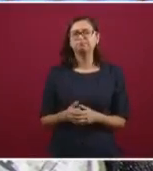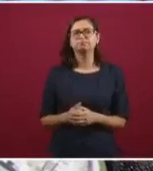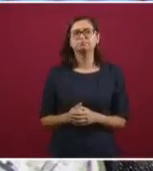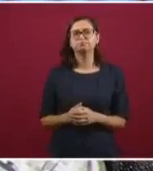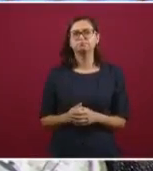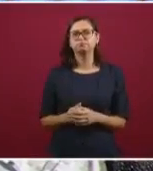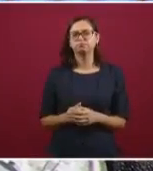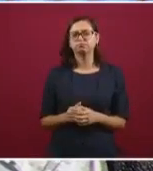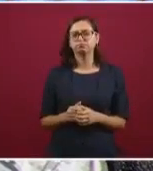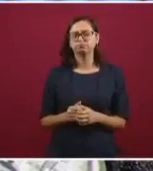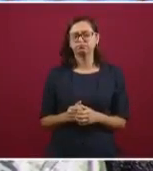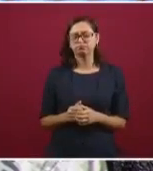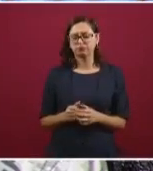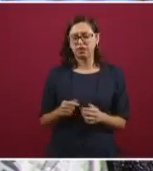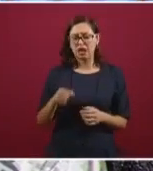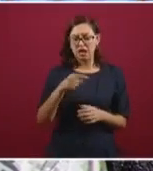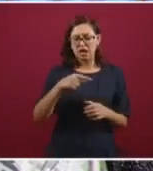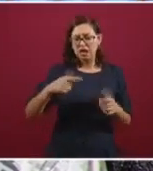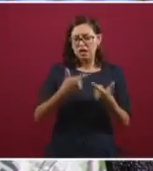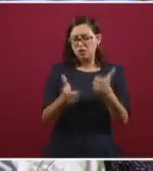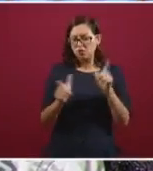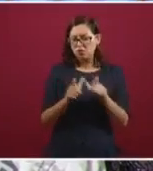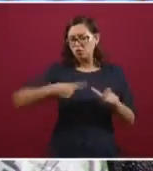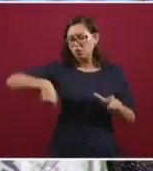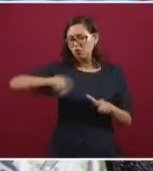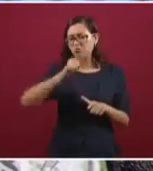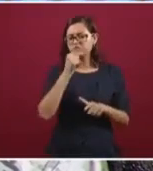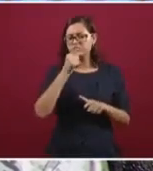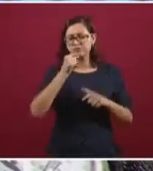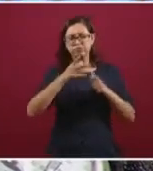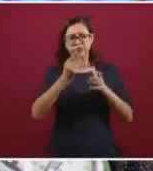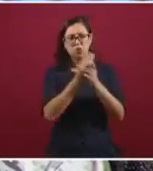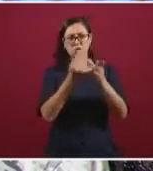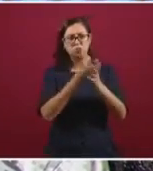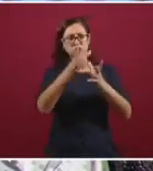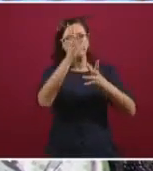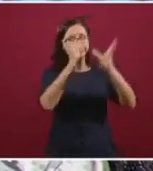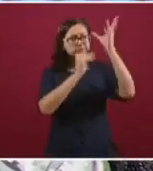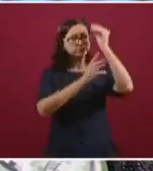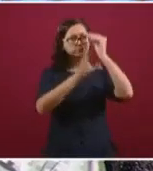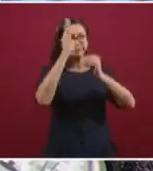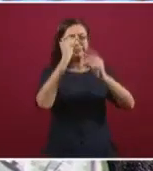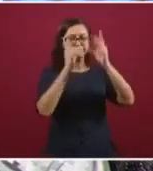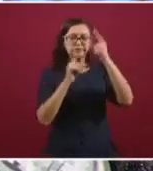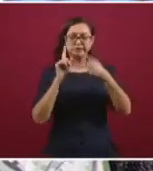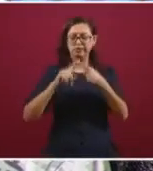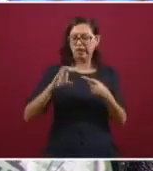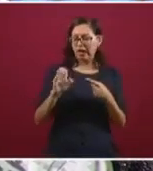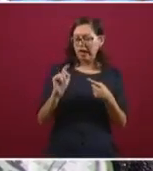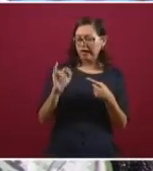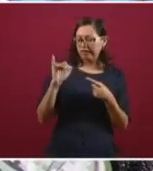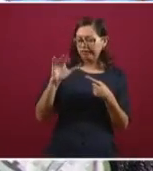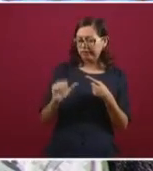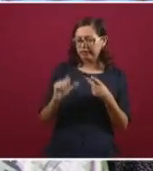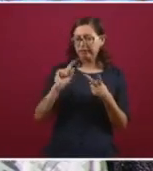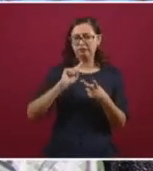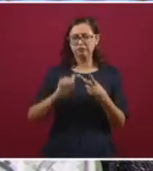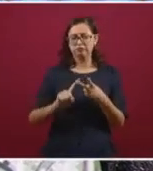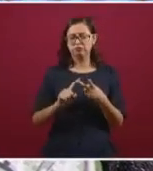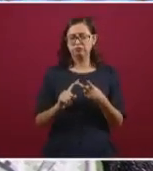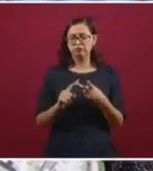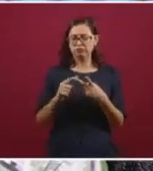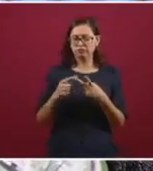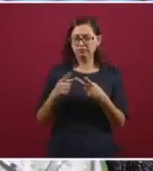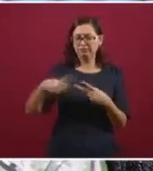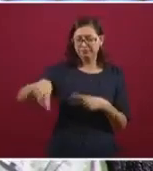Todos los conocimientos que se le dan en el curso, digo, tenemos ética policial, tenemos también atención a